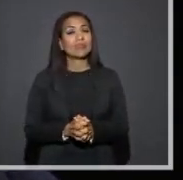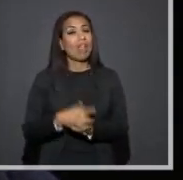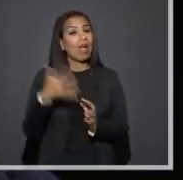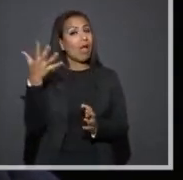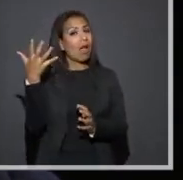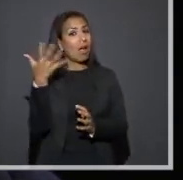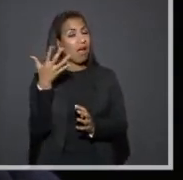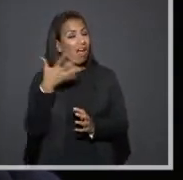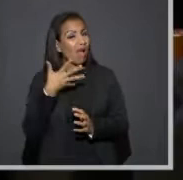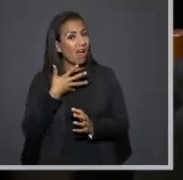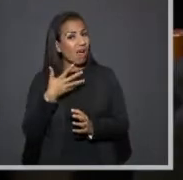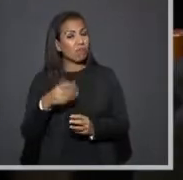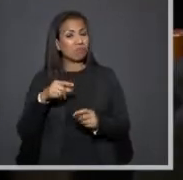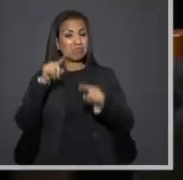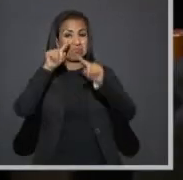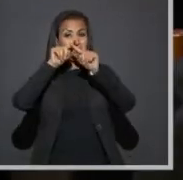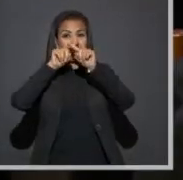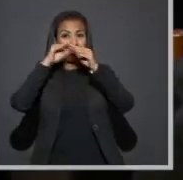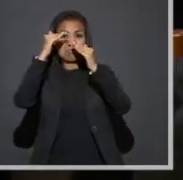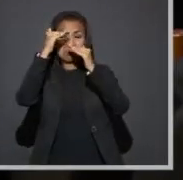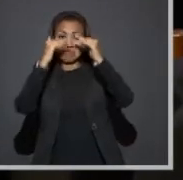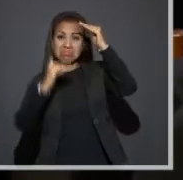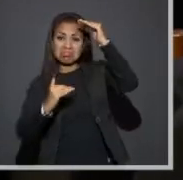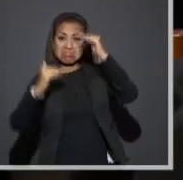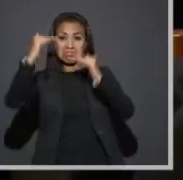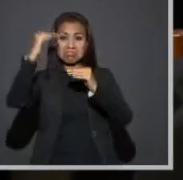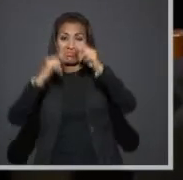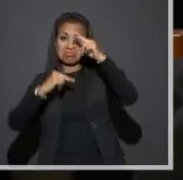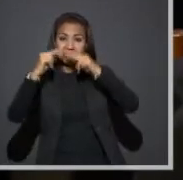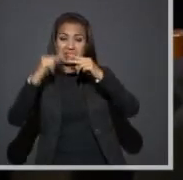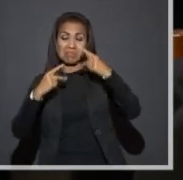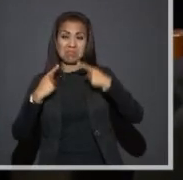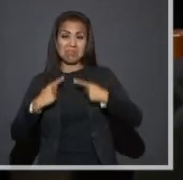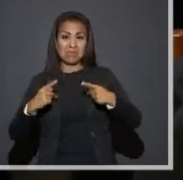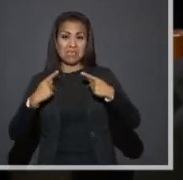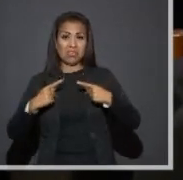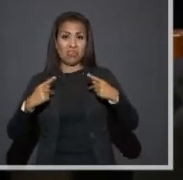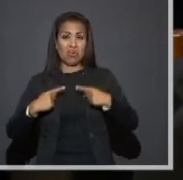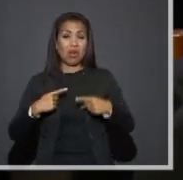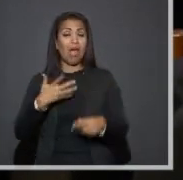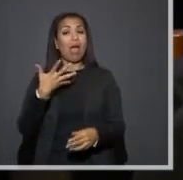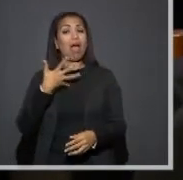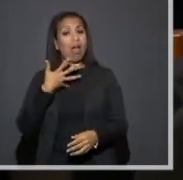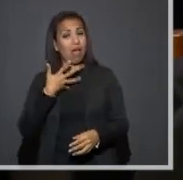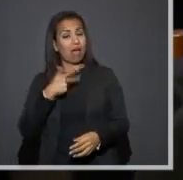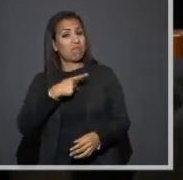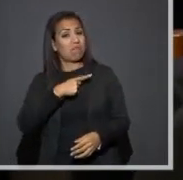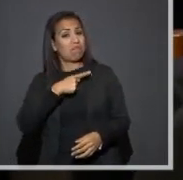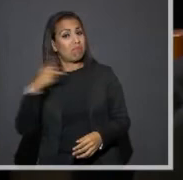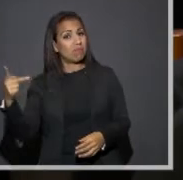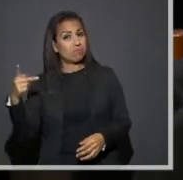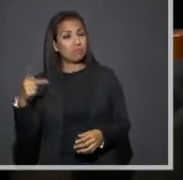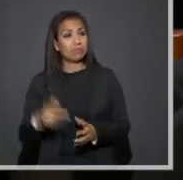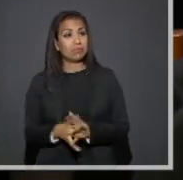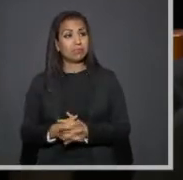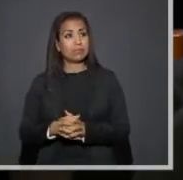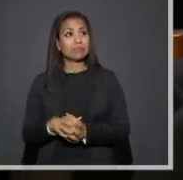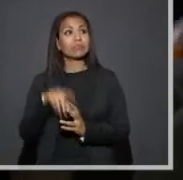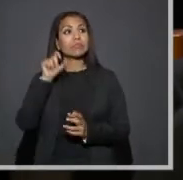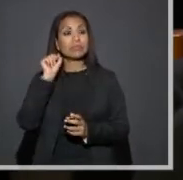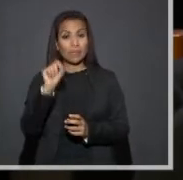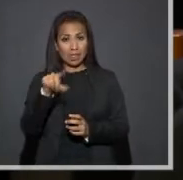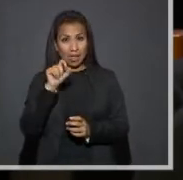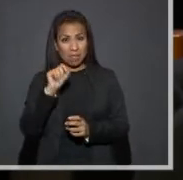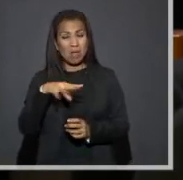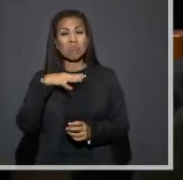hay desigualdad económica, social, hay pobreza, y también por la